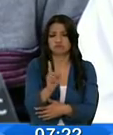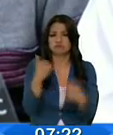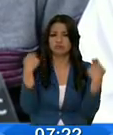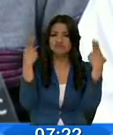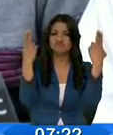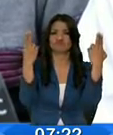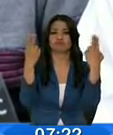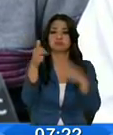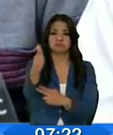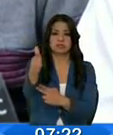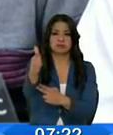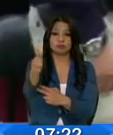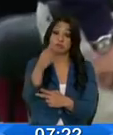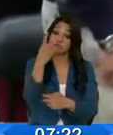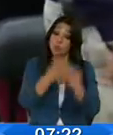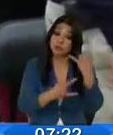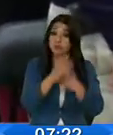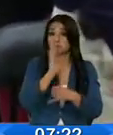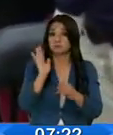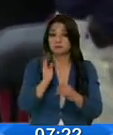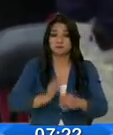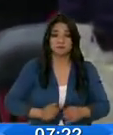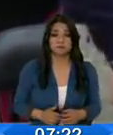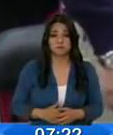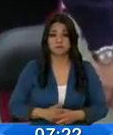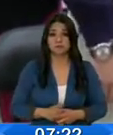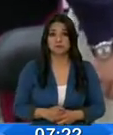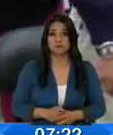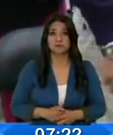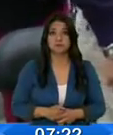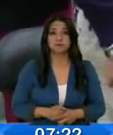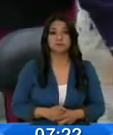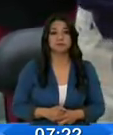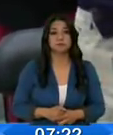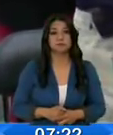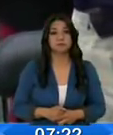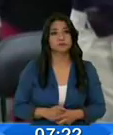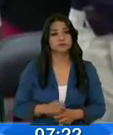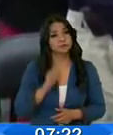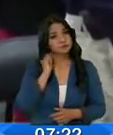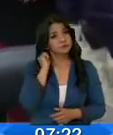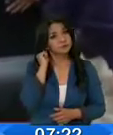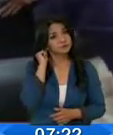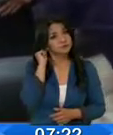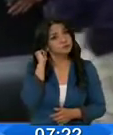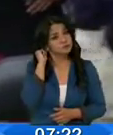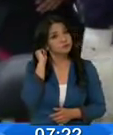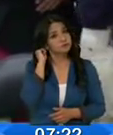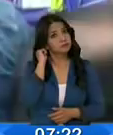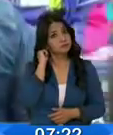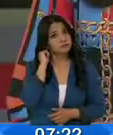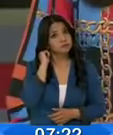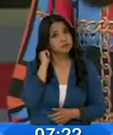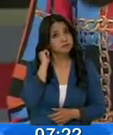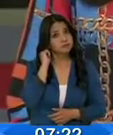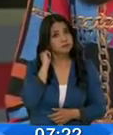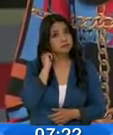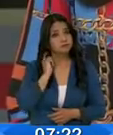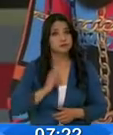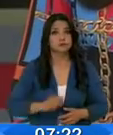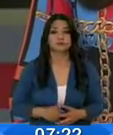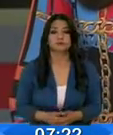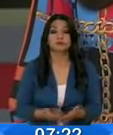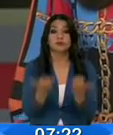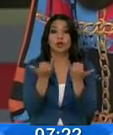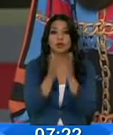el pueblo será quien nos juzgue. Con imágenes de José Cedeño desde Tulcán, informa Miriam Enríquez. Y